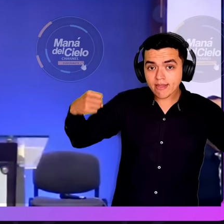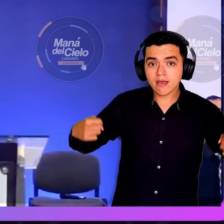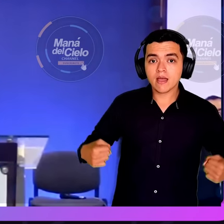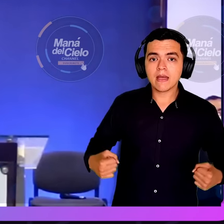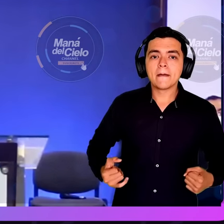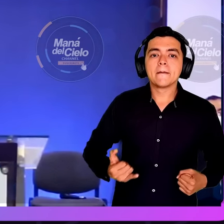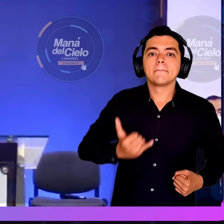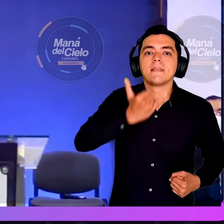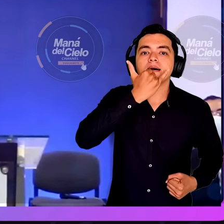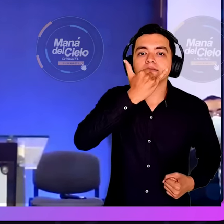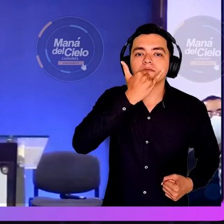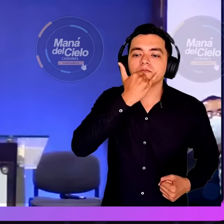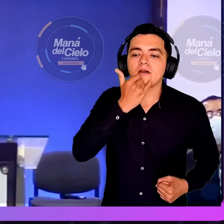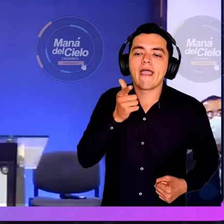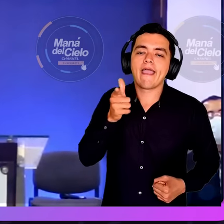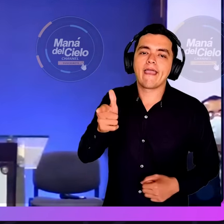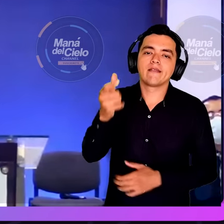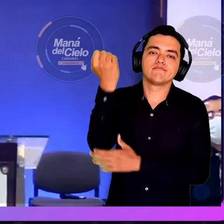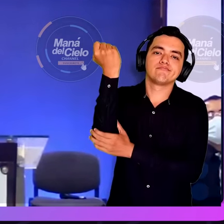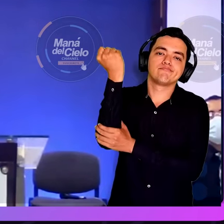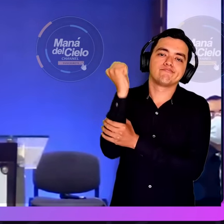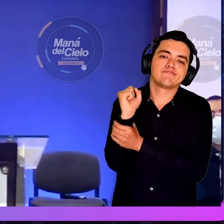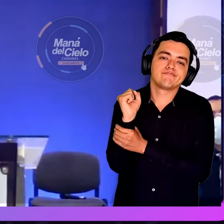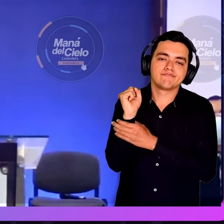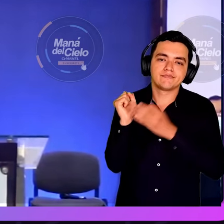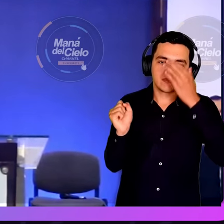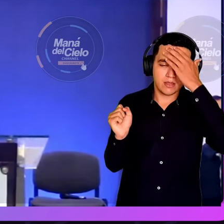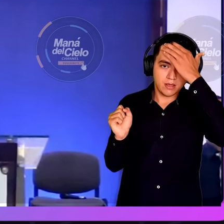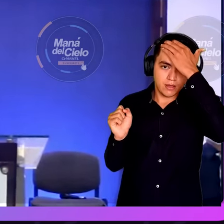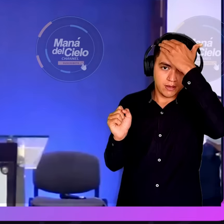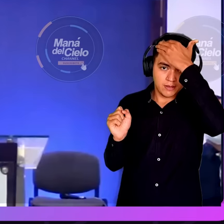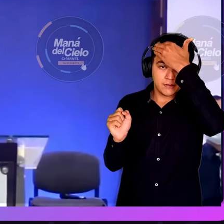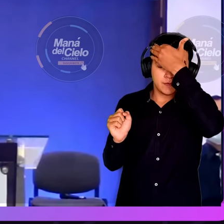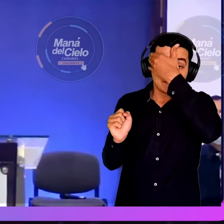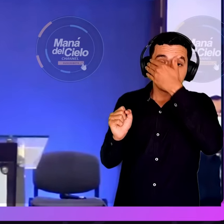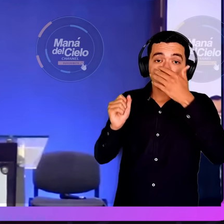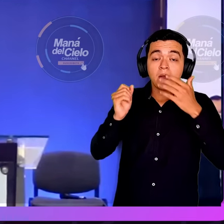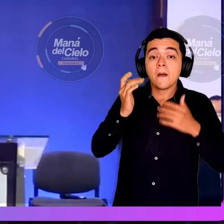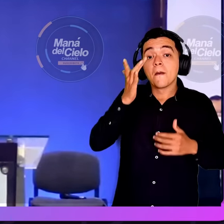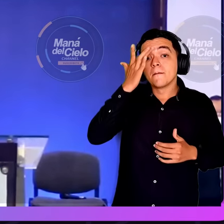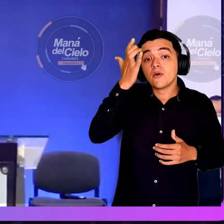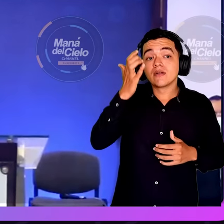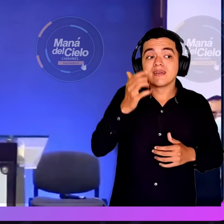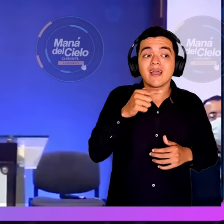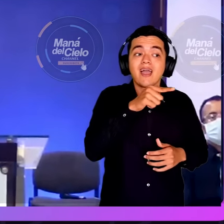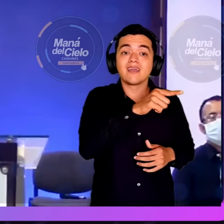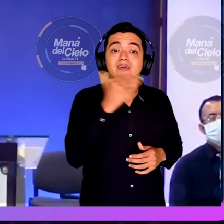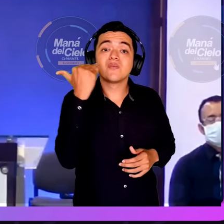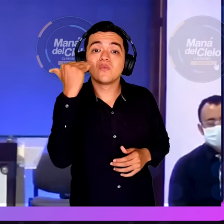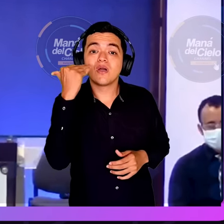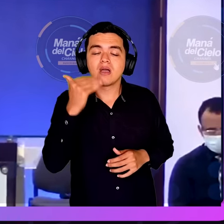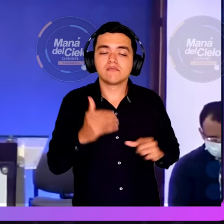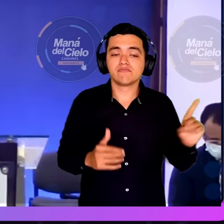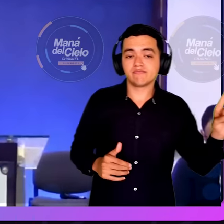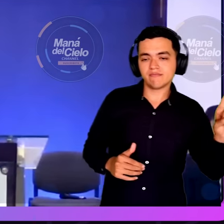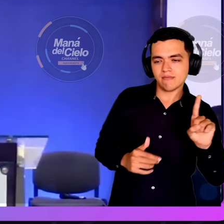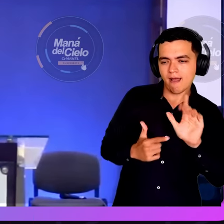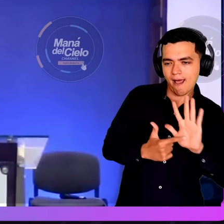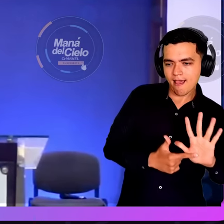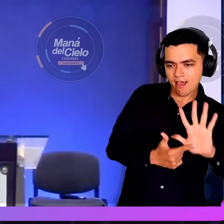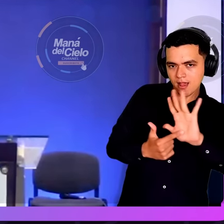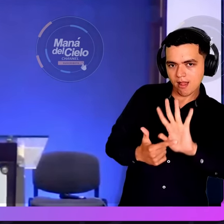Ve, hermano, porque la persona que no revisa su vida, en qué está fallando, siempre caerá en lo mismo. Eso fue uno de los problemas de